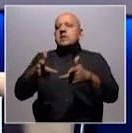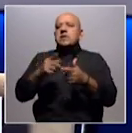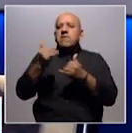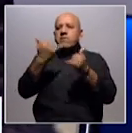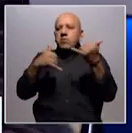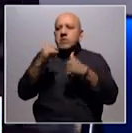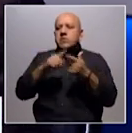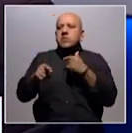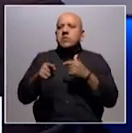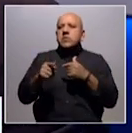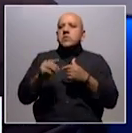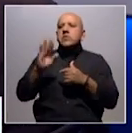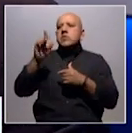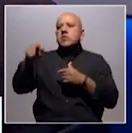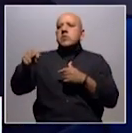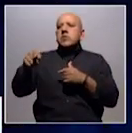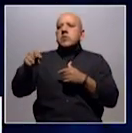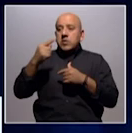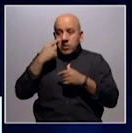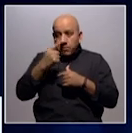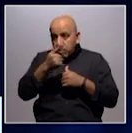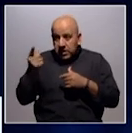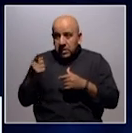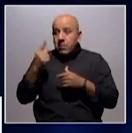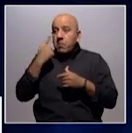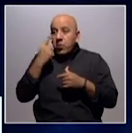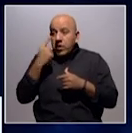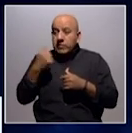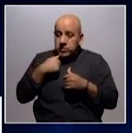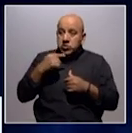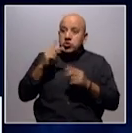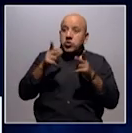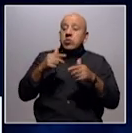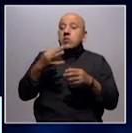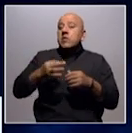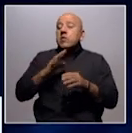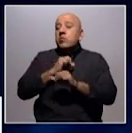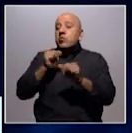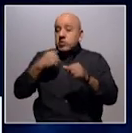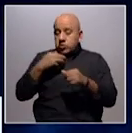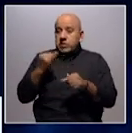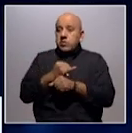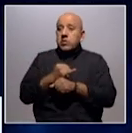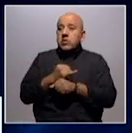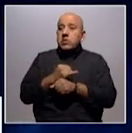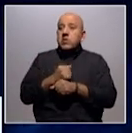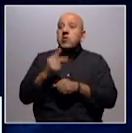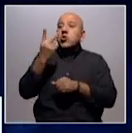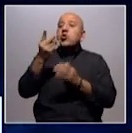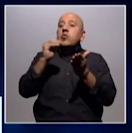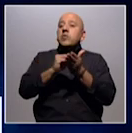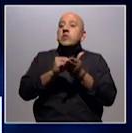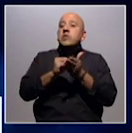algunas por favor verifiquen chequen lo que estoy diciendo porque capaz que me estoy equivocando me pasó dos veces